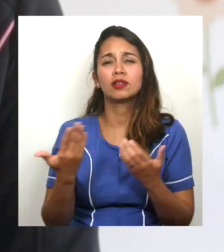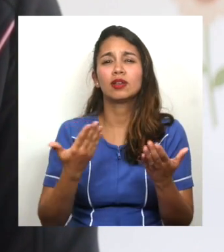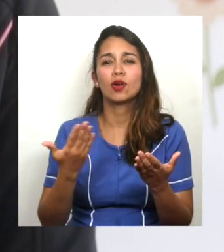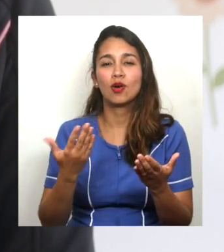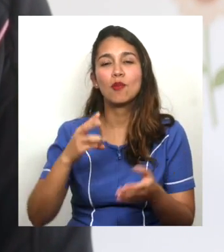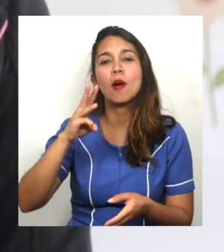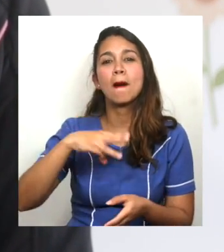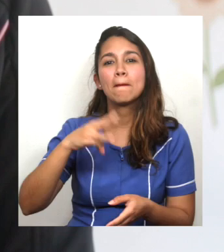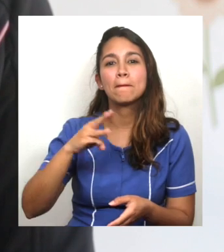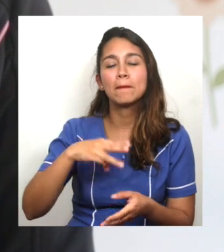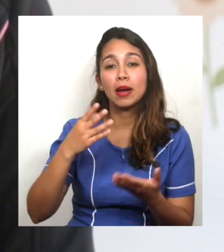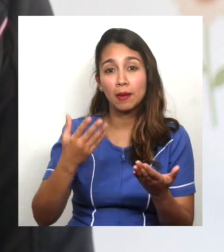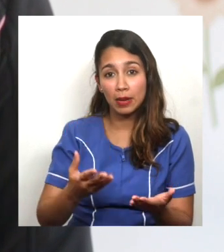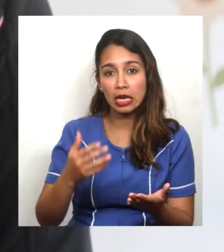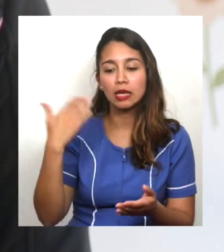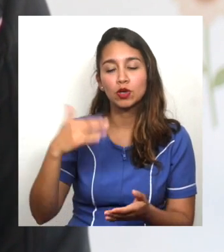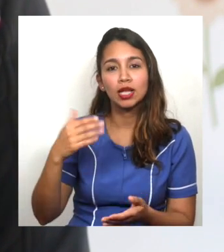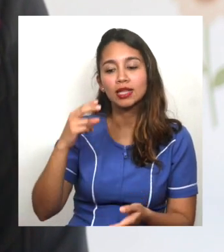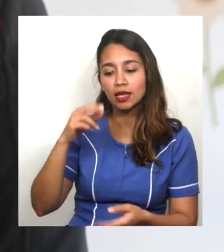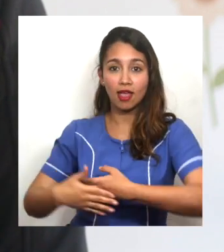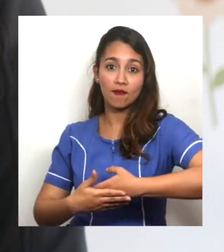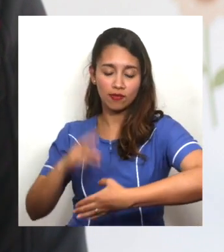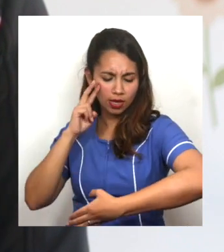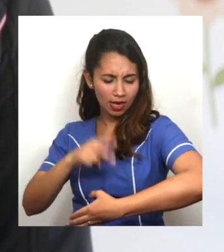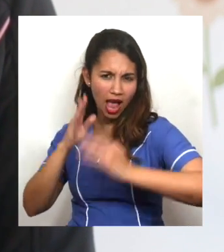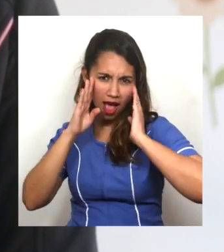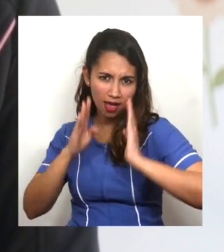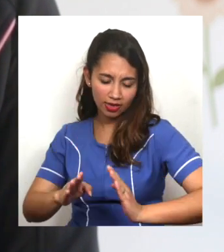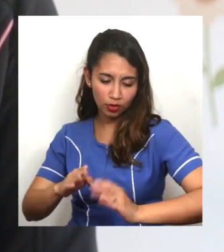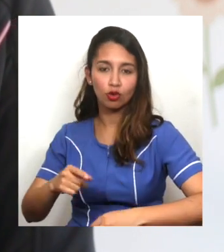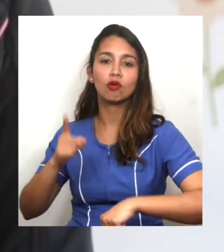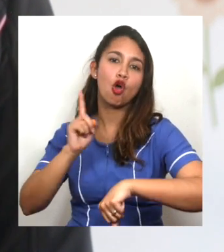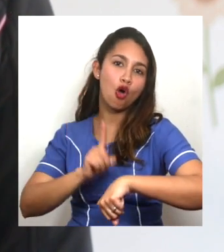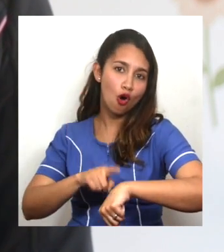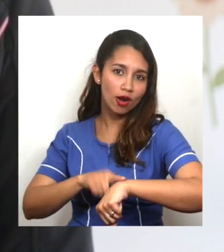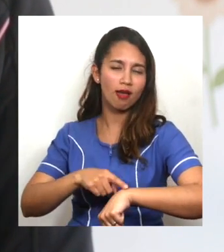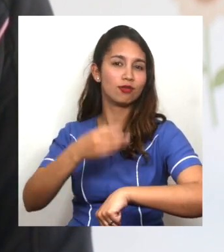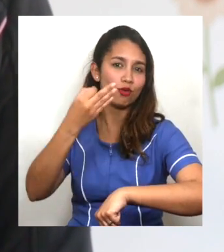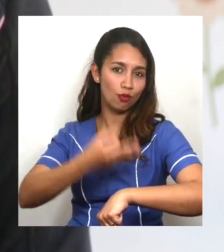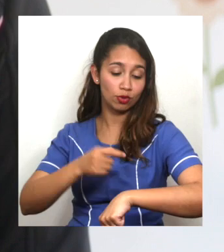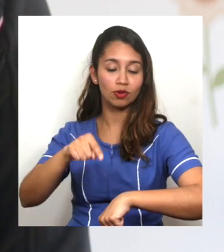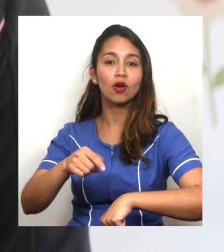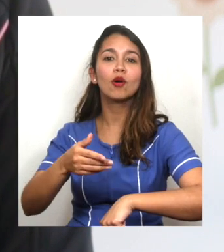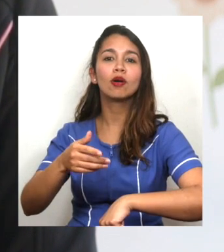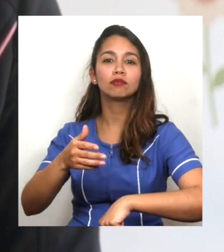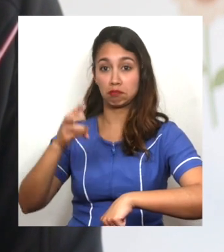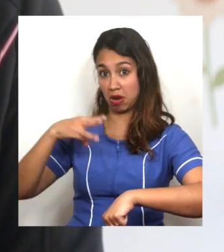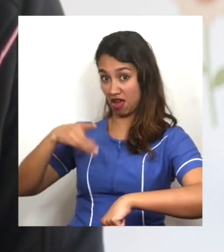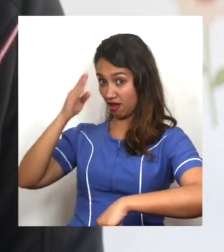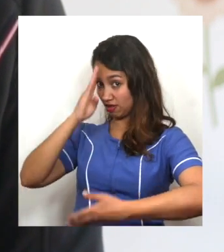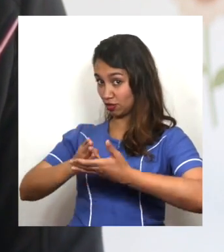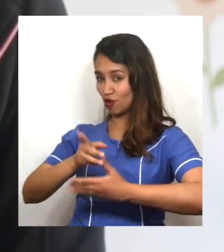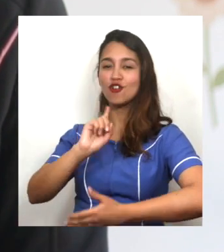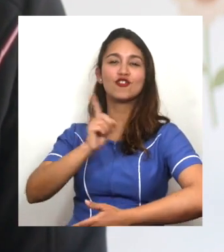es fundamental que la madre amamante según la demanda del bebé. Esto quiere decir en horarios definidos por el